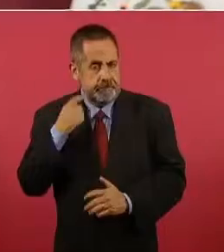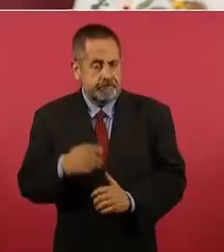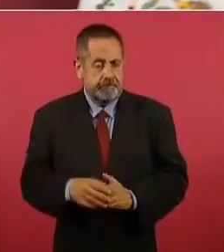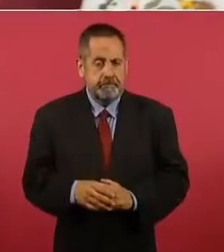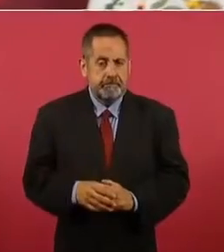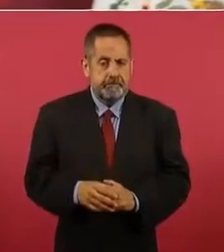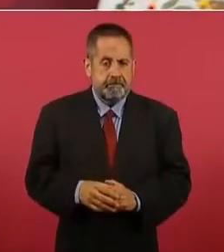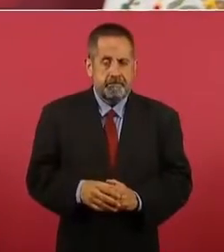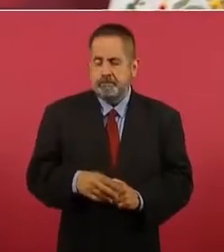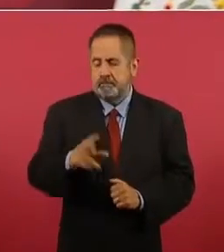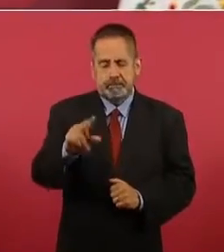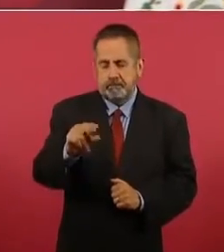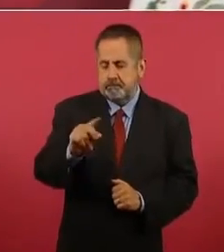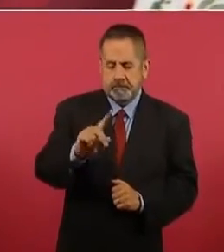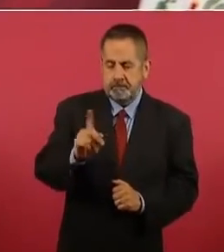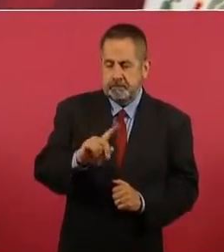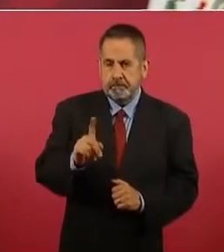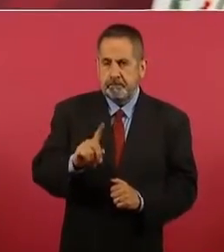son más.